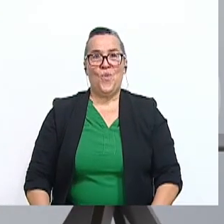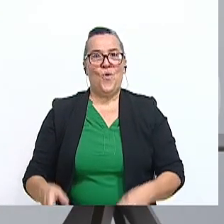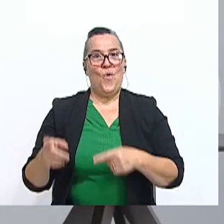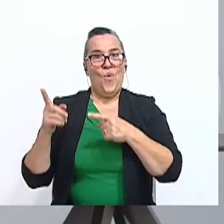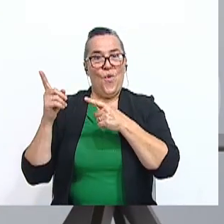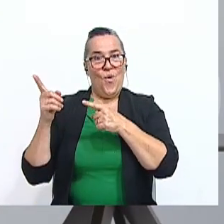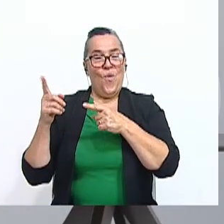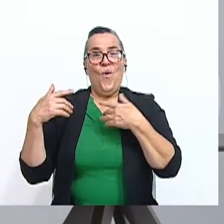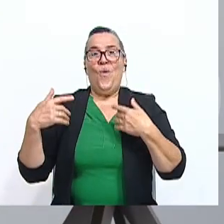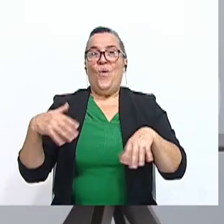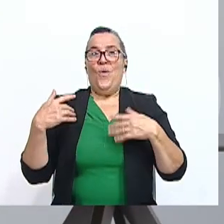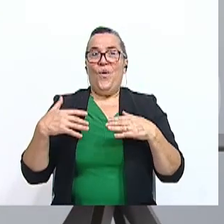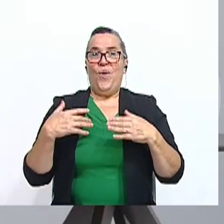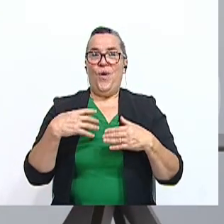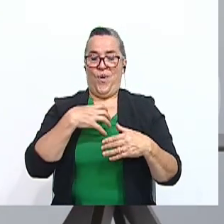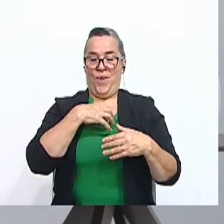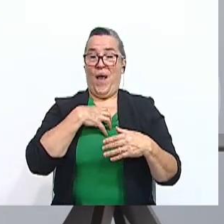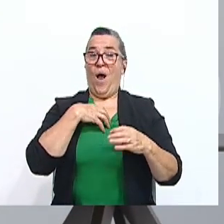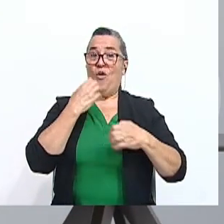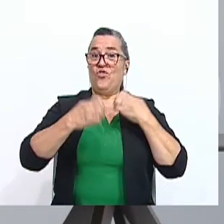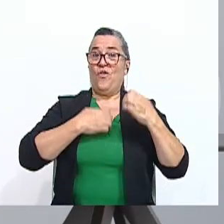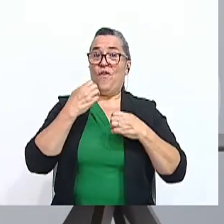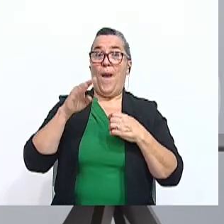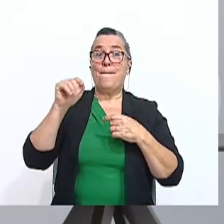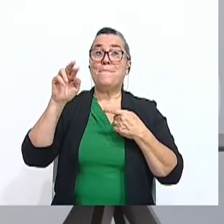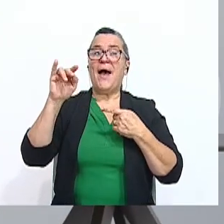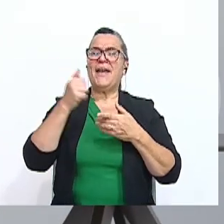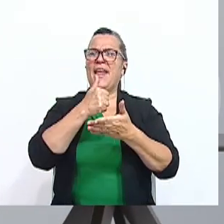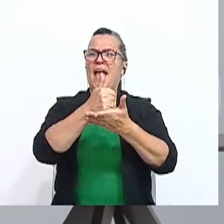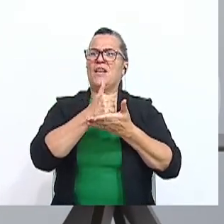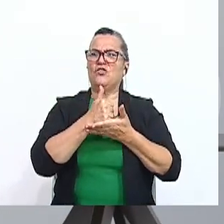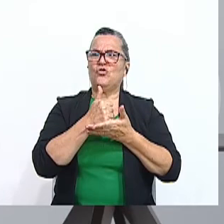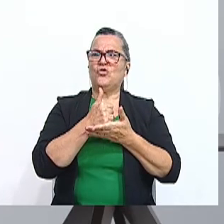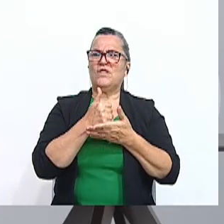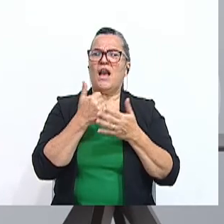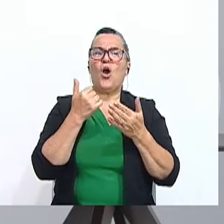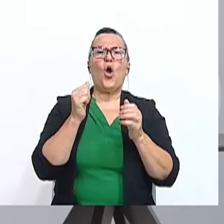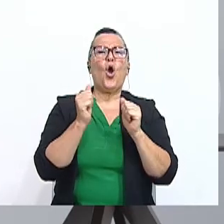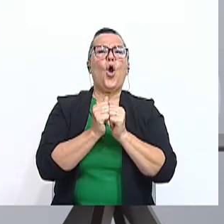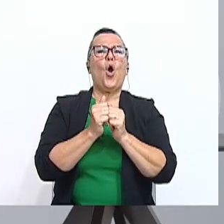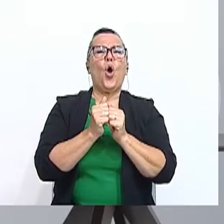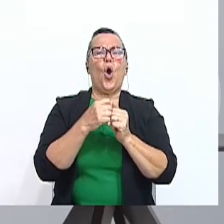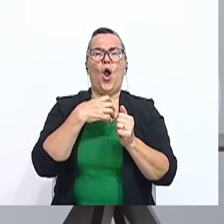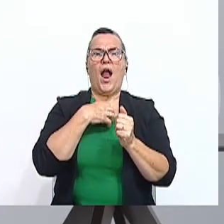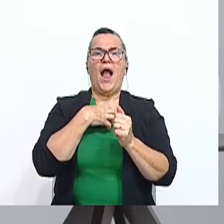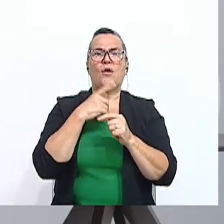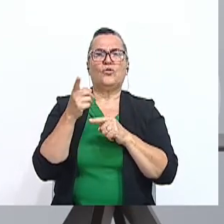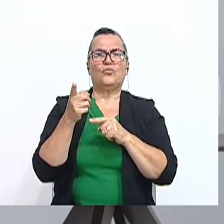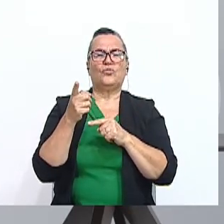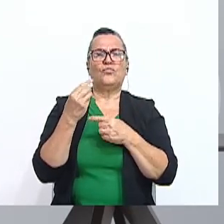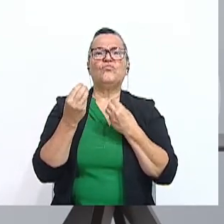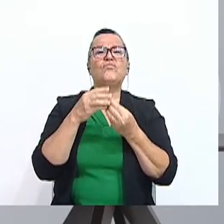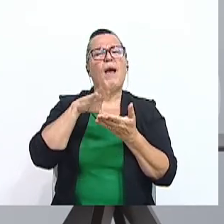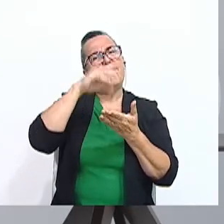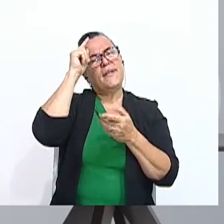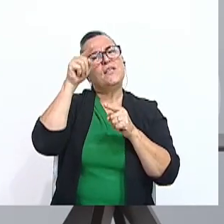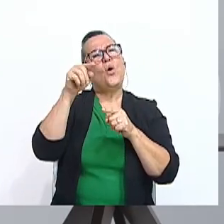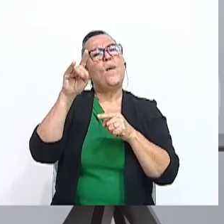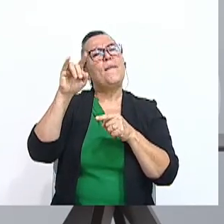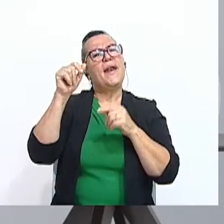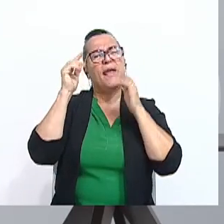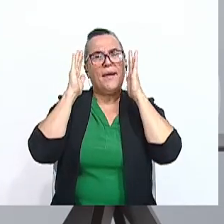El día de hoy, en la autoevaluación, María nos va a ayudar a nosotros con la autoevaluación. ¿Qué aprendiste el día de hoy,